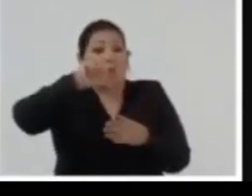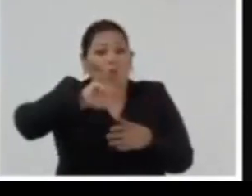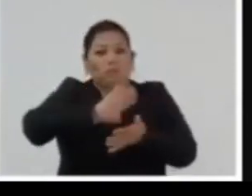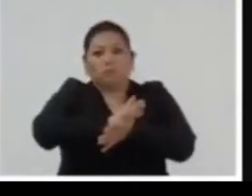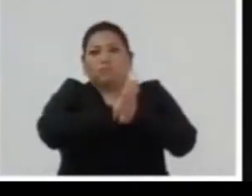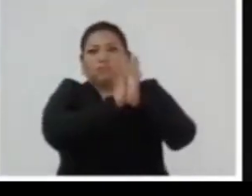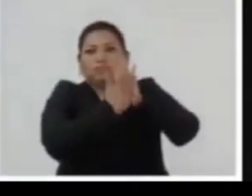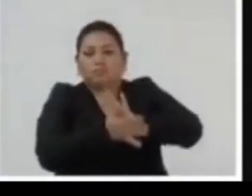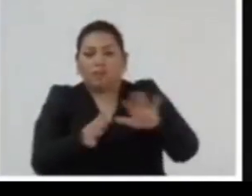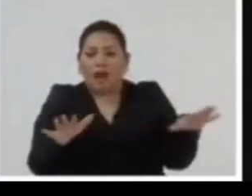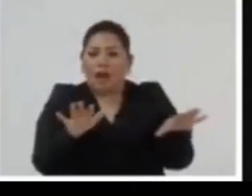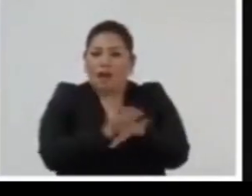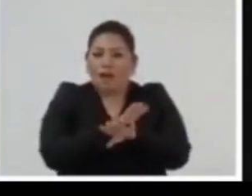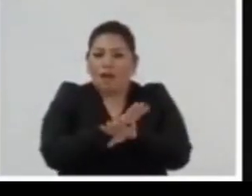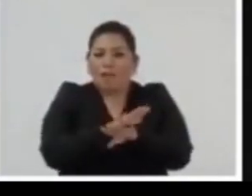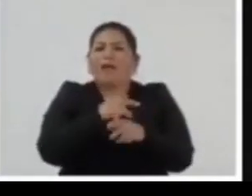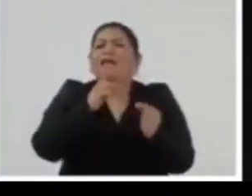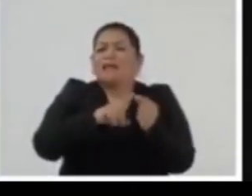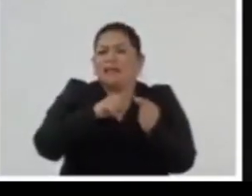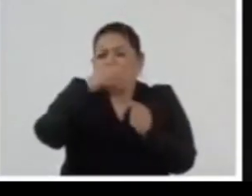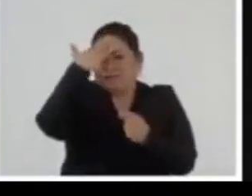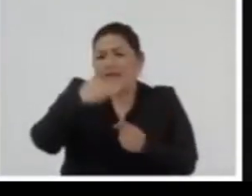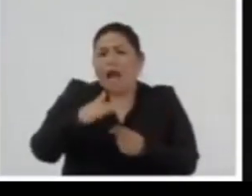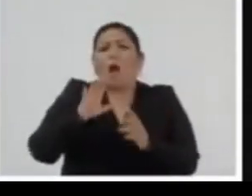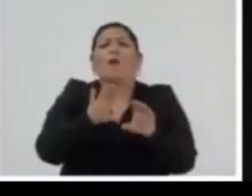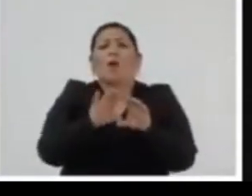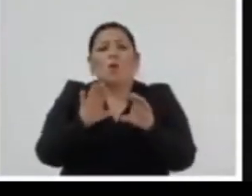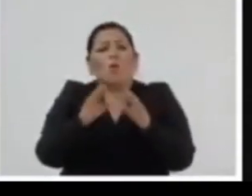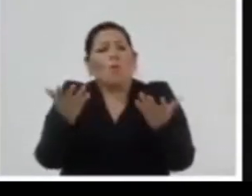las decisiones, quién las tomó, cómo se